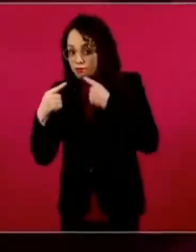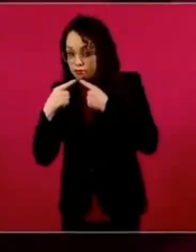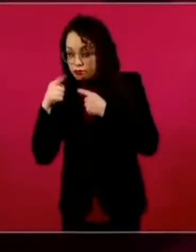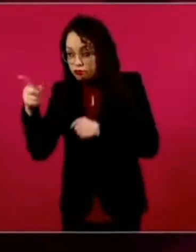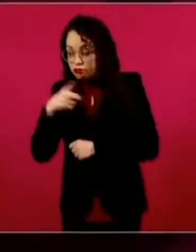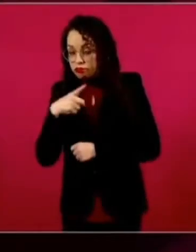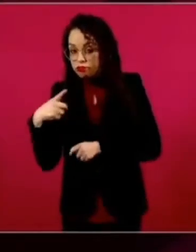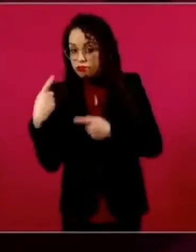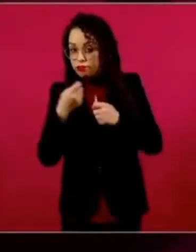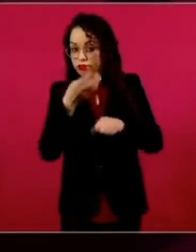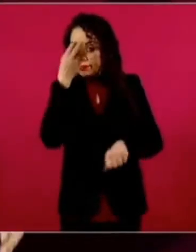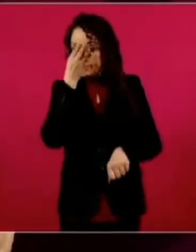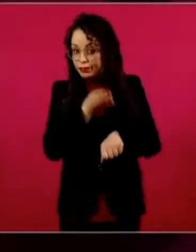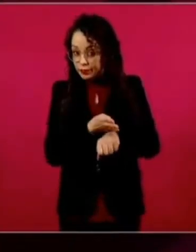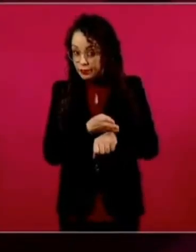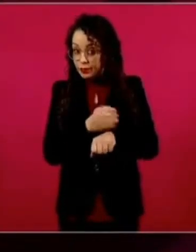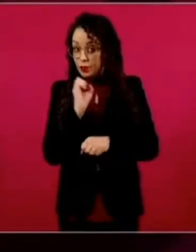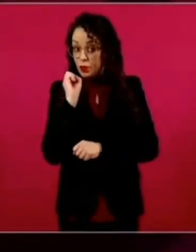a San Juan de Ulúa,